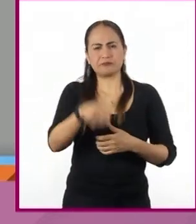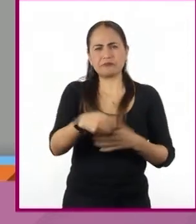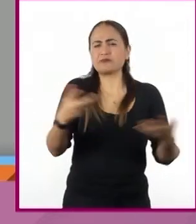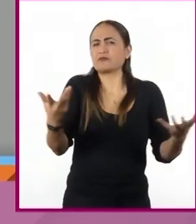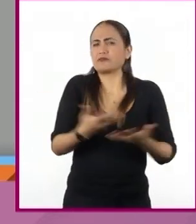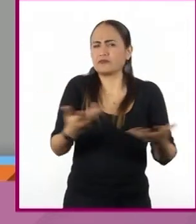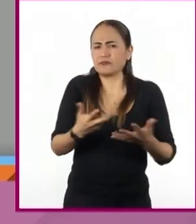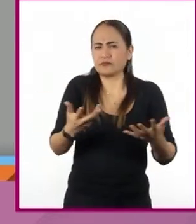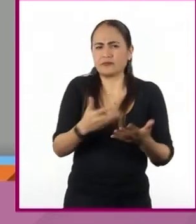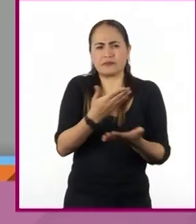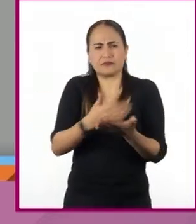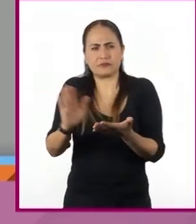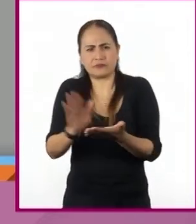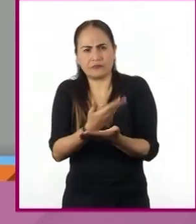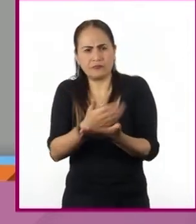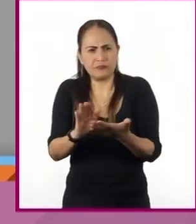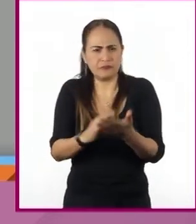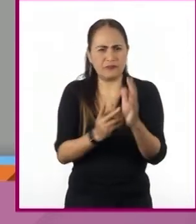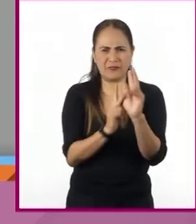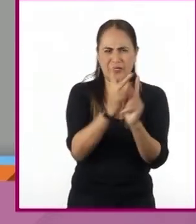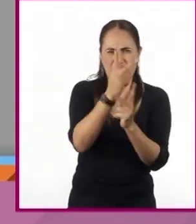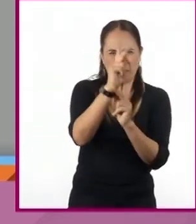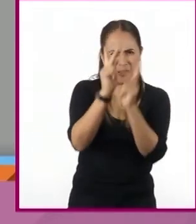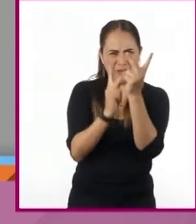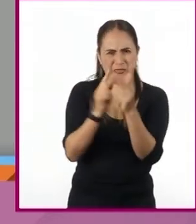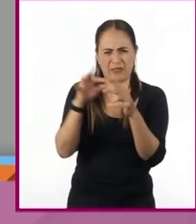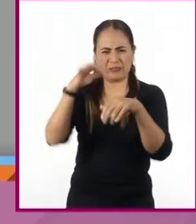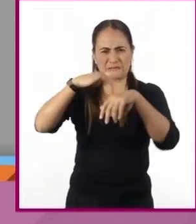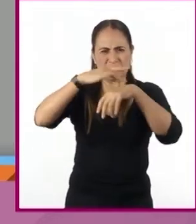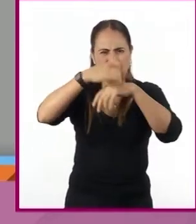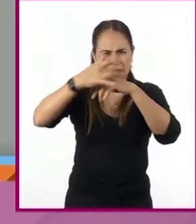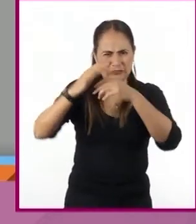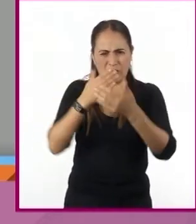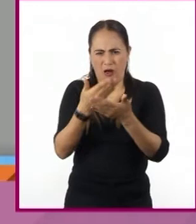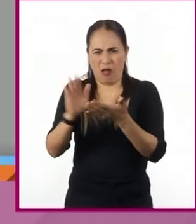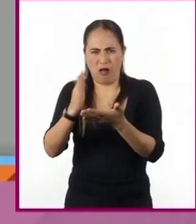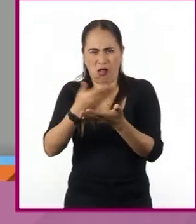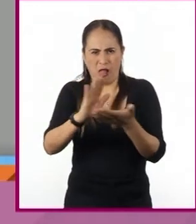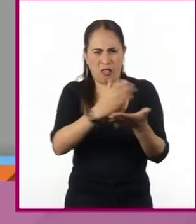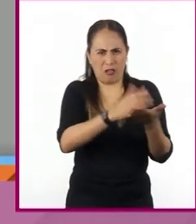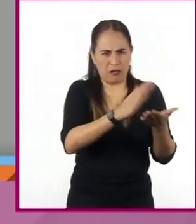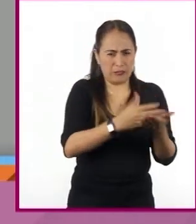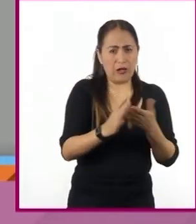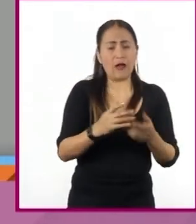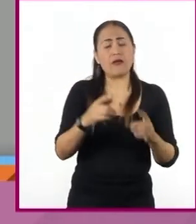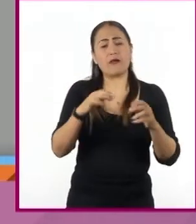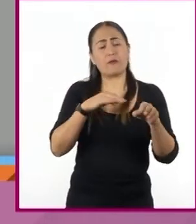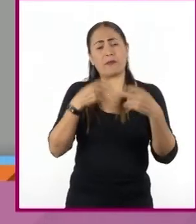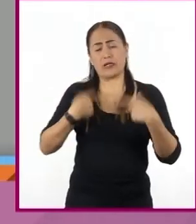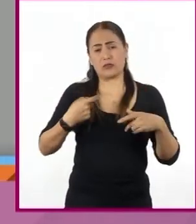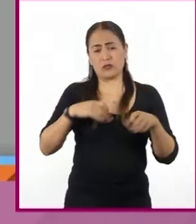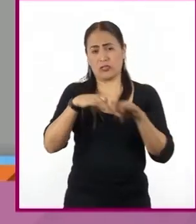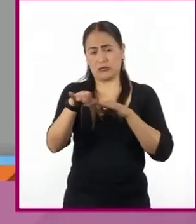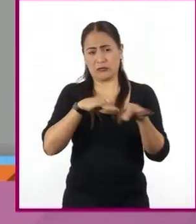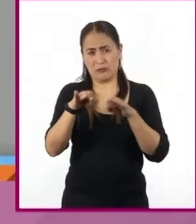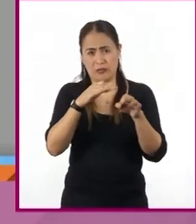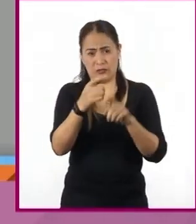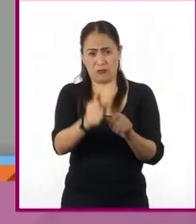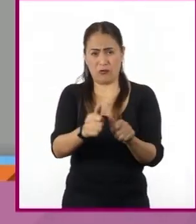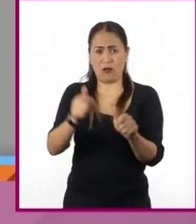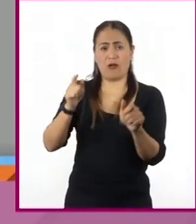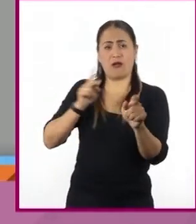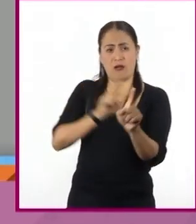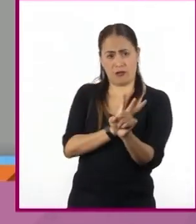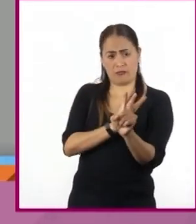de separar las fibras del tallo y las espinas de la planta. Detrás de los trabajadores pueden verse a